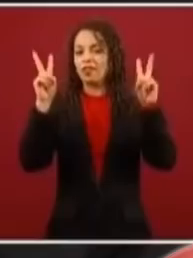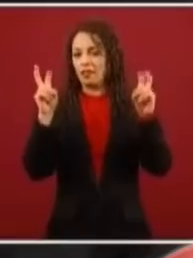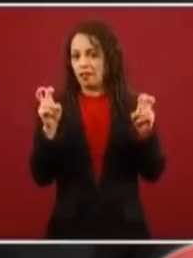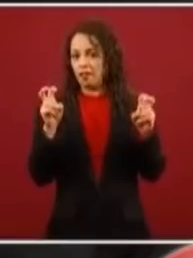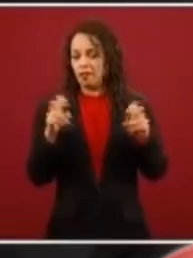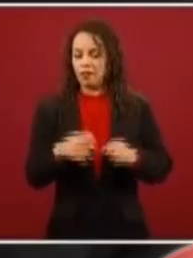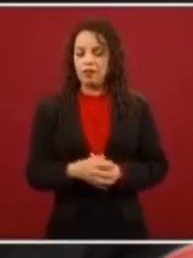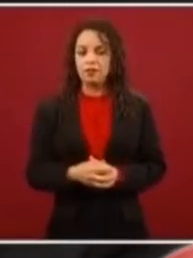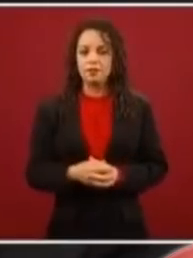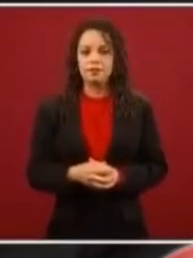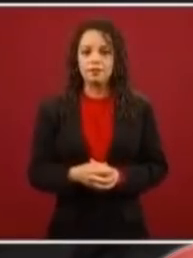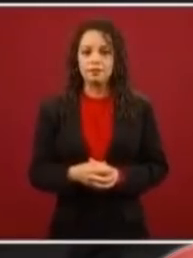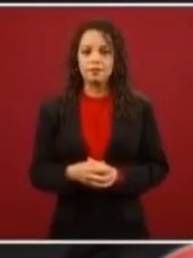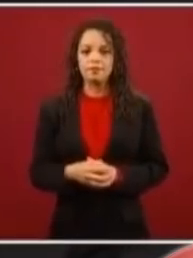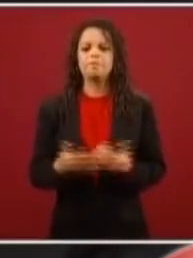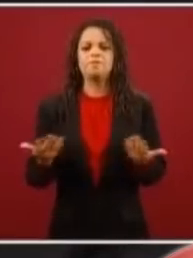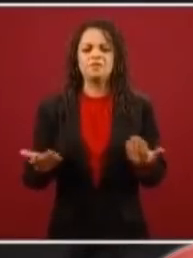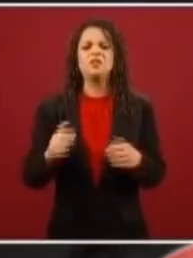porque